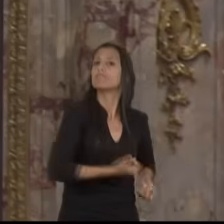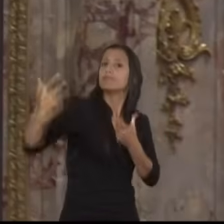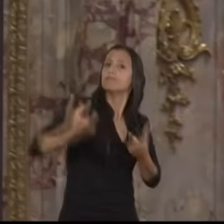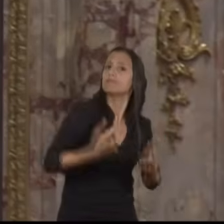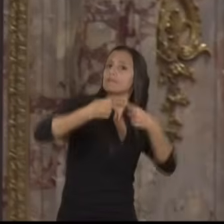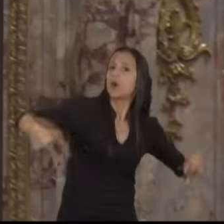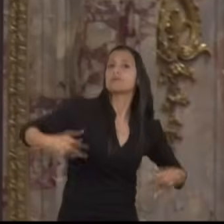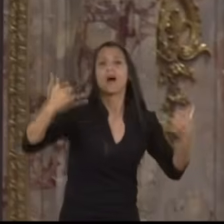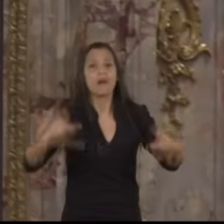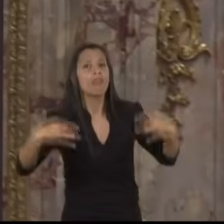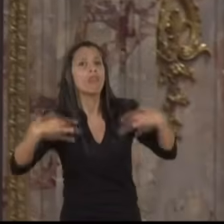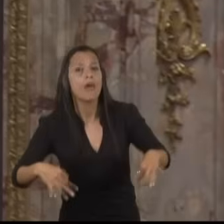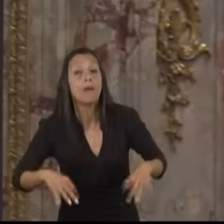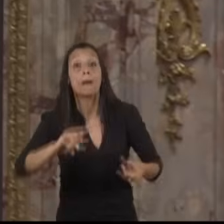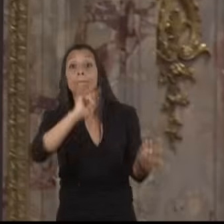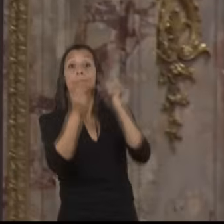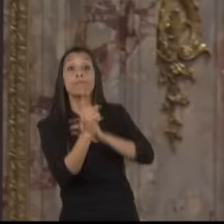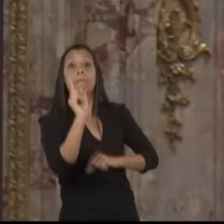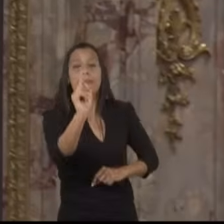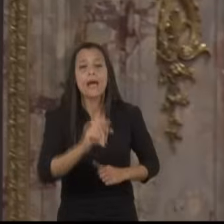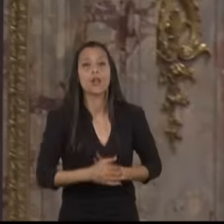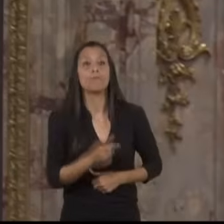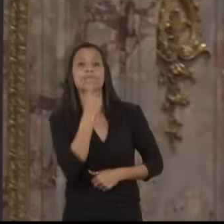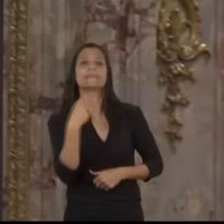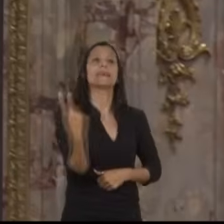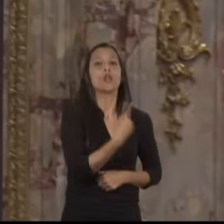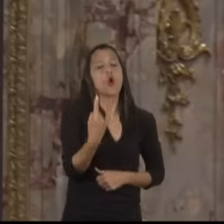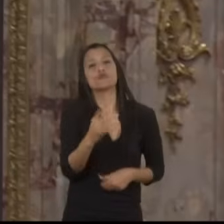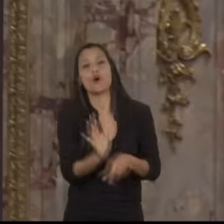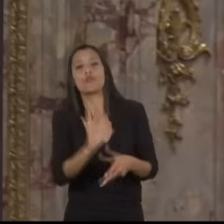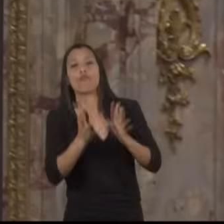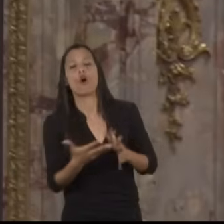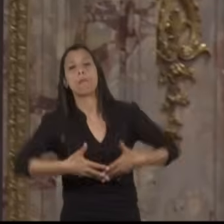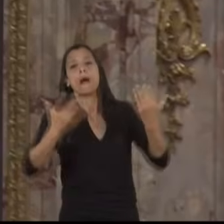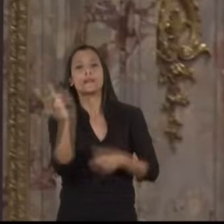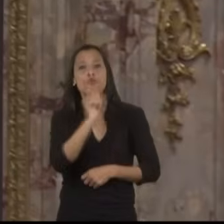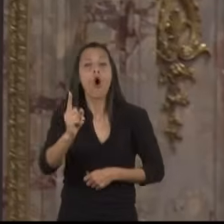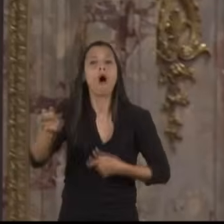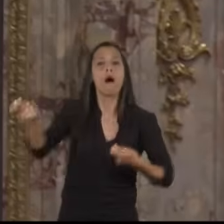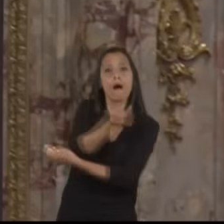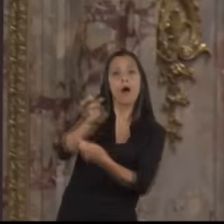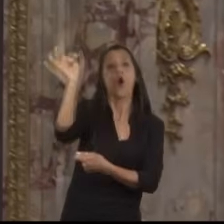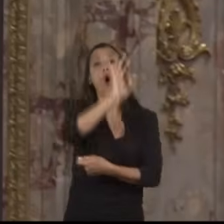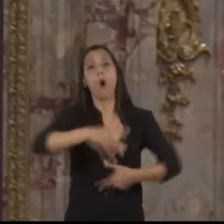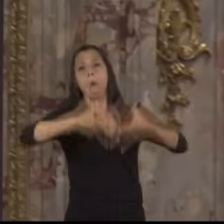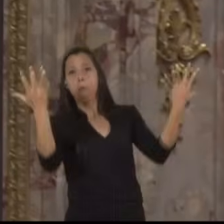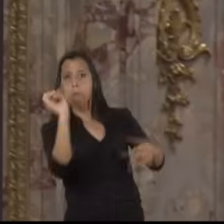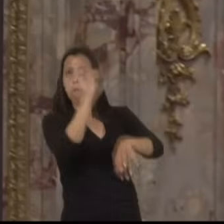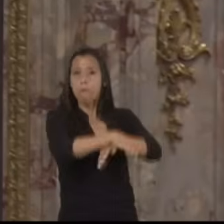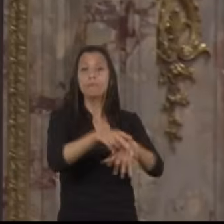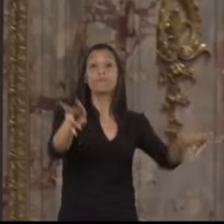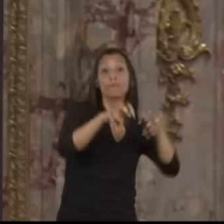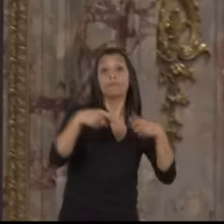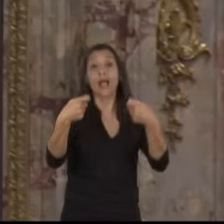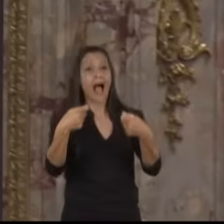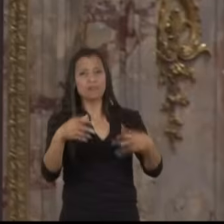talento. Por el contrario, si decidimos abandonar este círculo virtuoso del equilibrio fiscal y el crecimiento